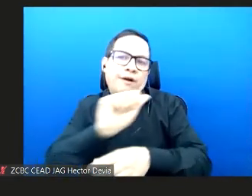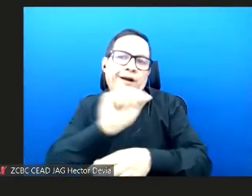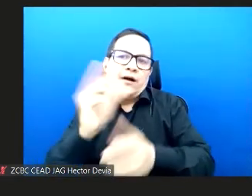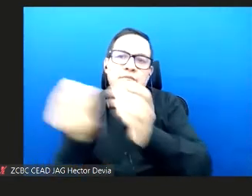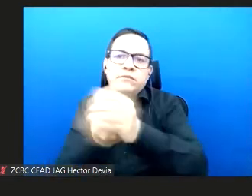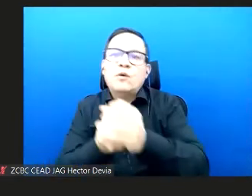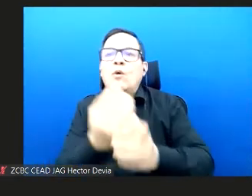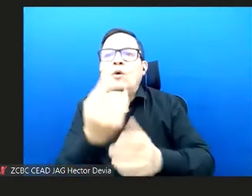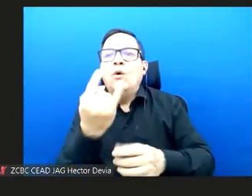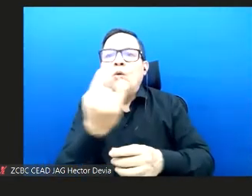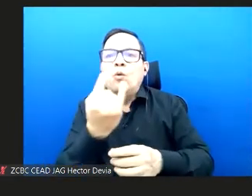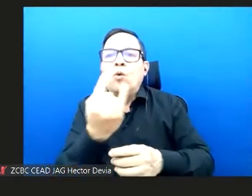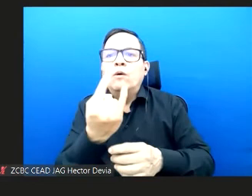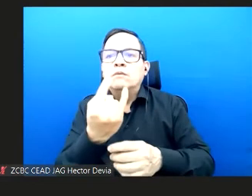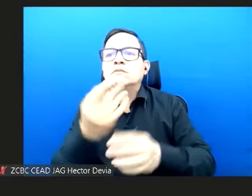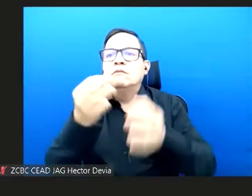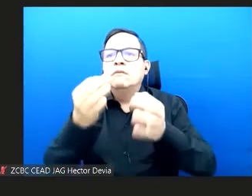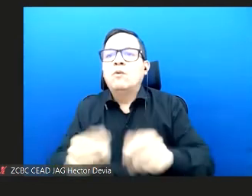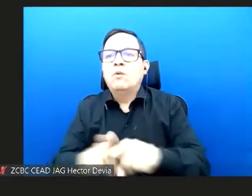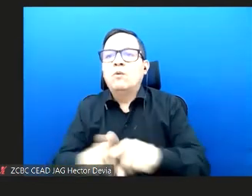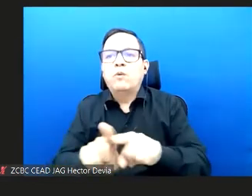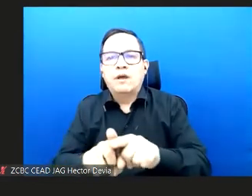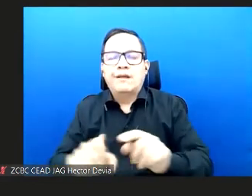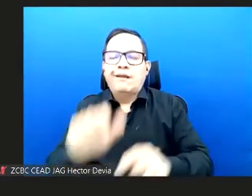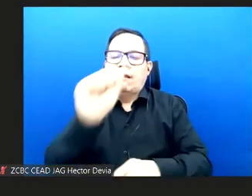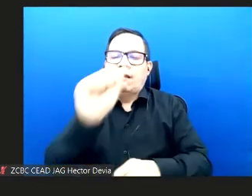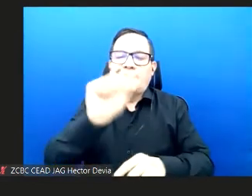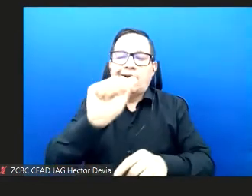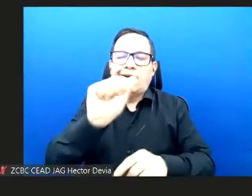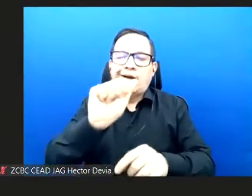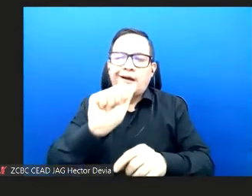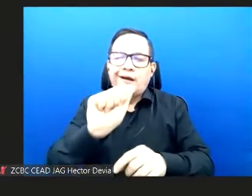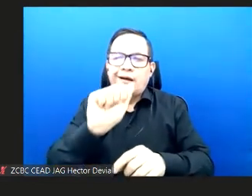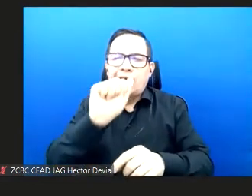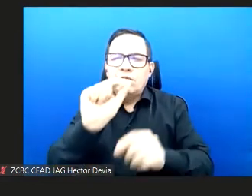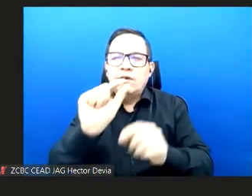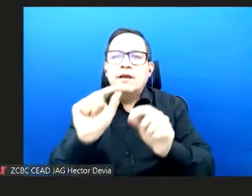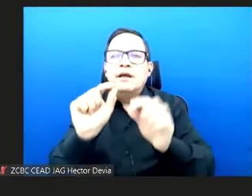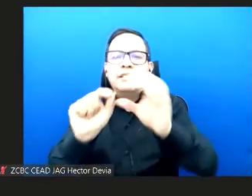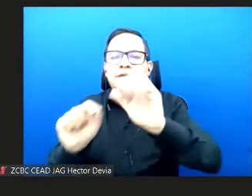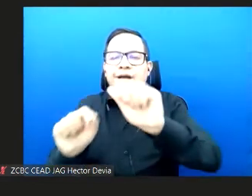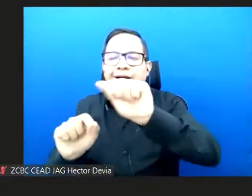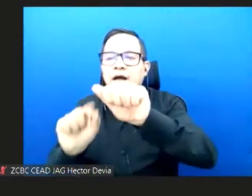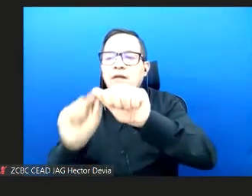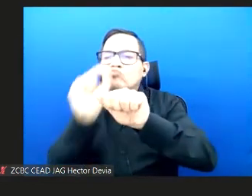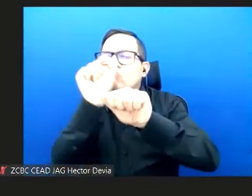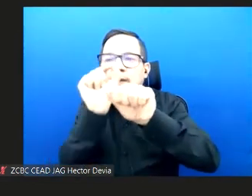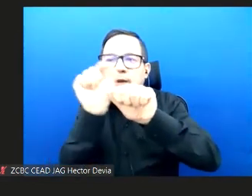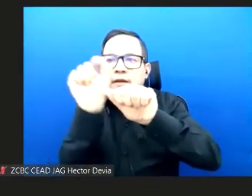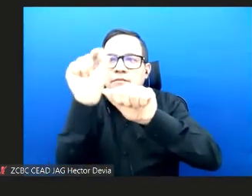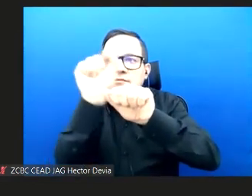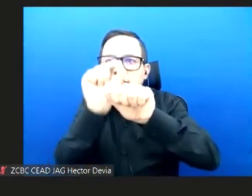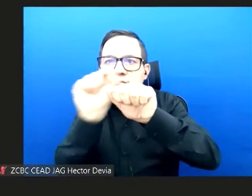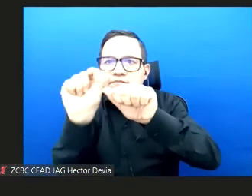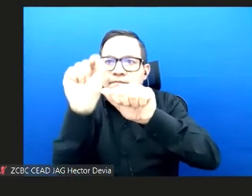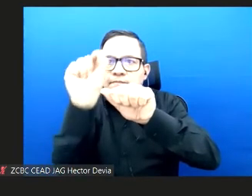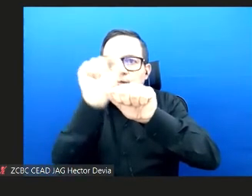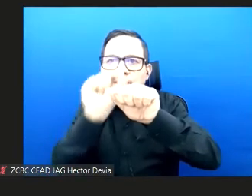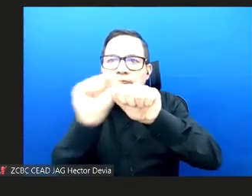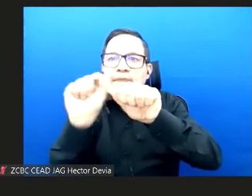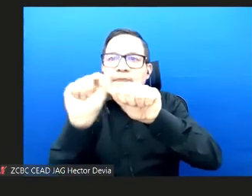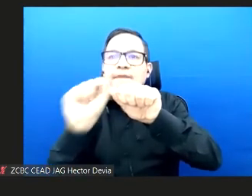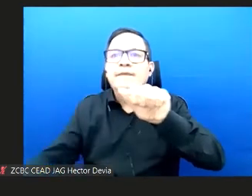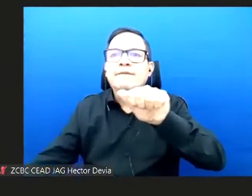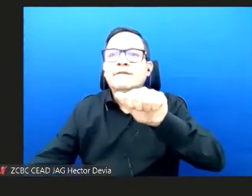se describe, bueno, aquí vamos a representar A con una pequeña C al lado, ¿sí? Para definir el complemento, el cual está formado